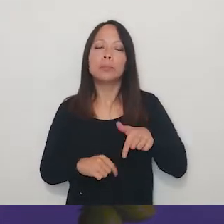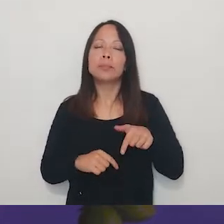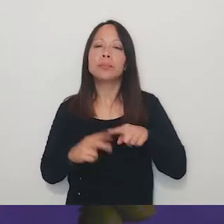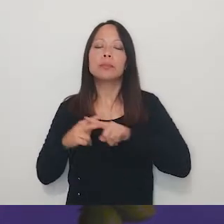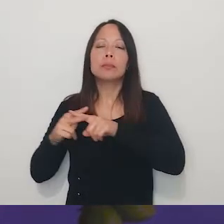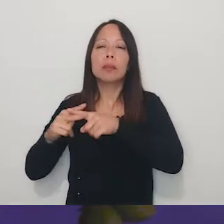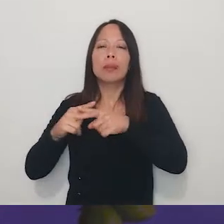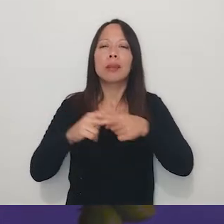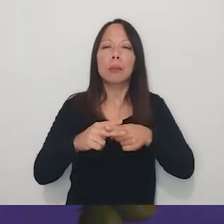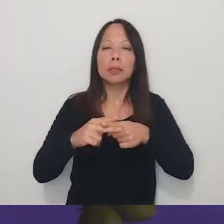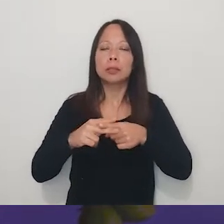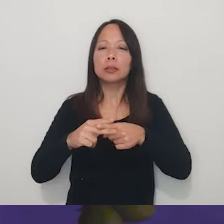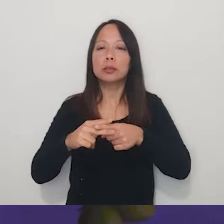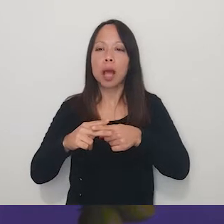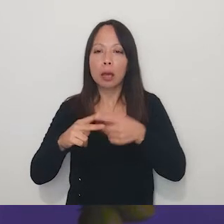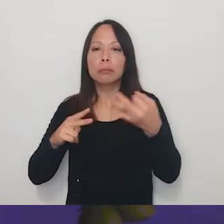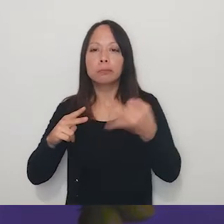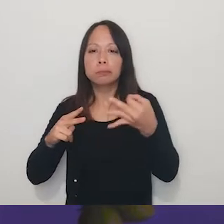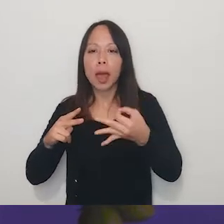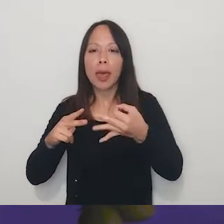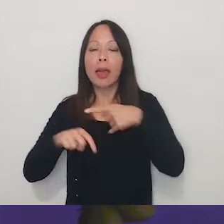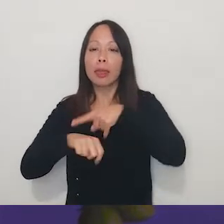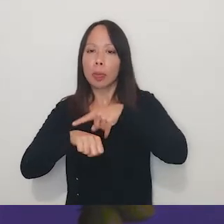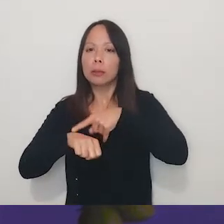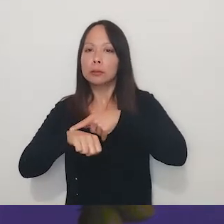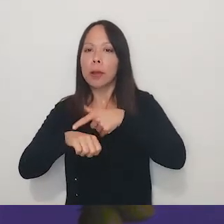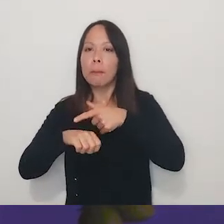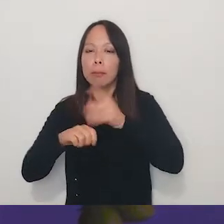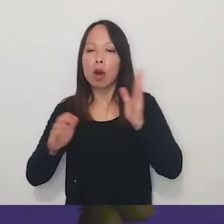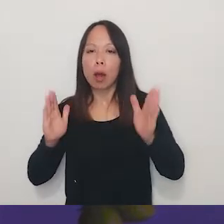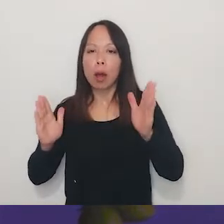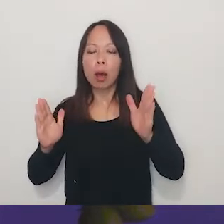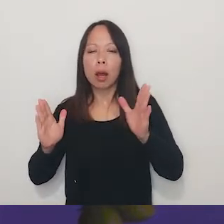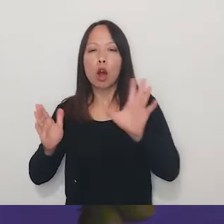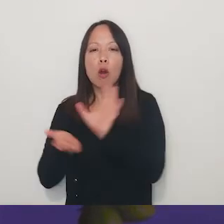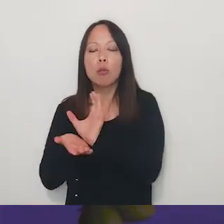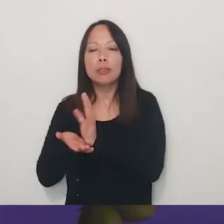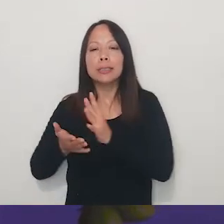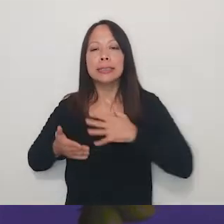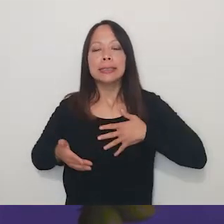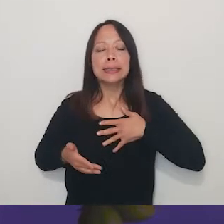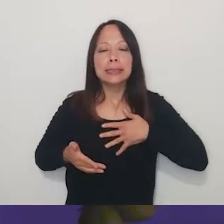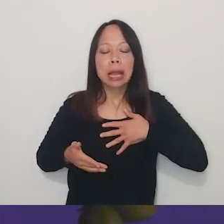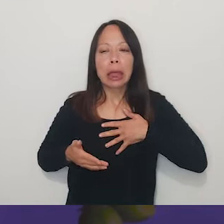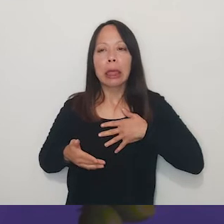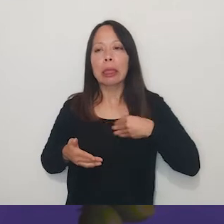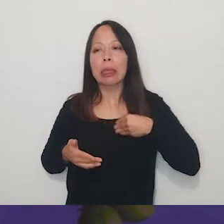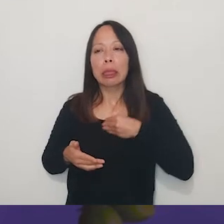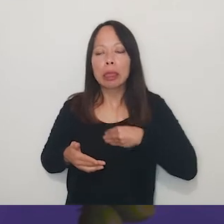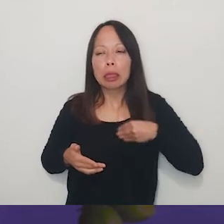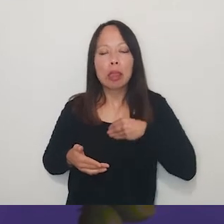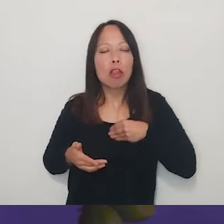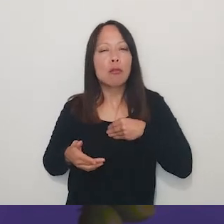las herramientas adecuadas y con el tiempo, porque esto es algo que lleva mucho tiempo, uno puede agrupar los síntomas, entonces aparecen